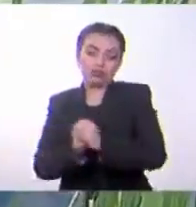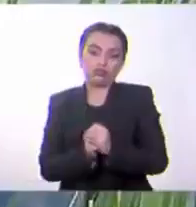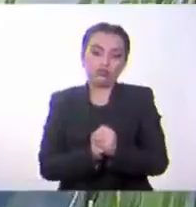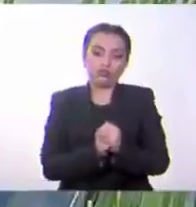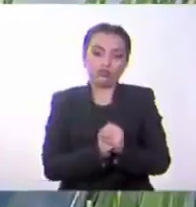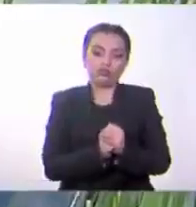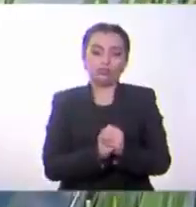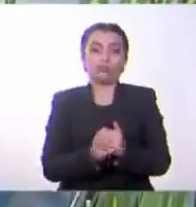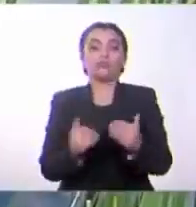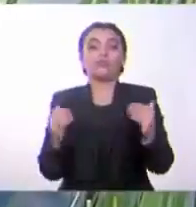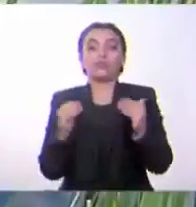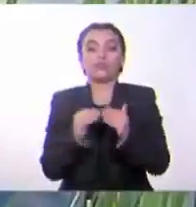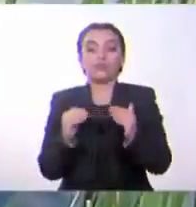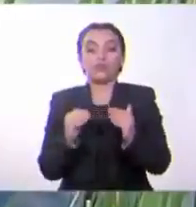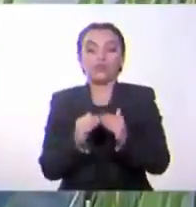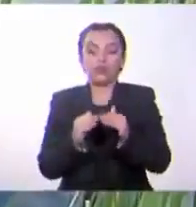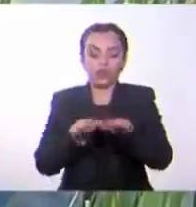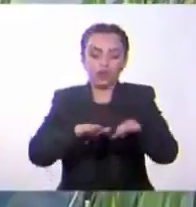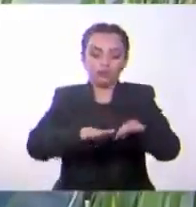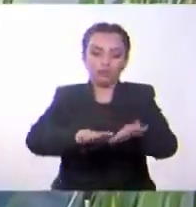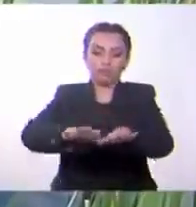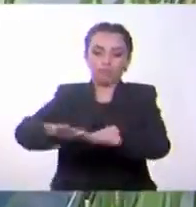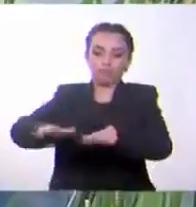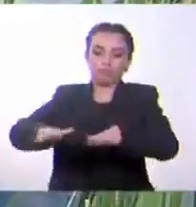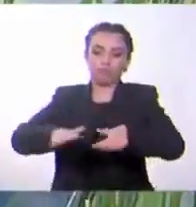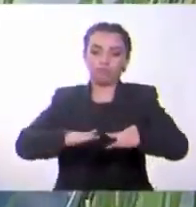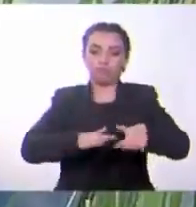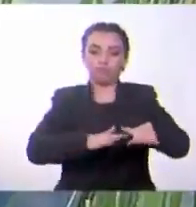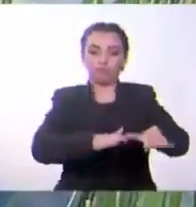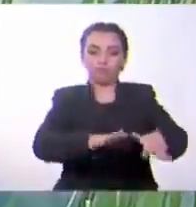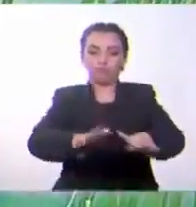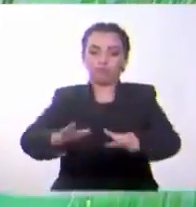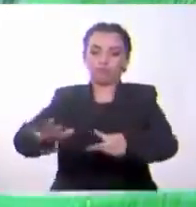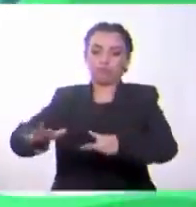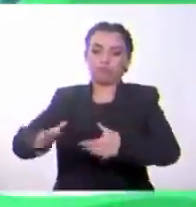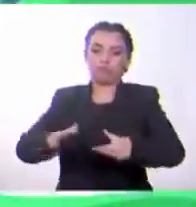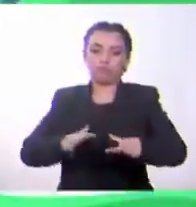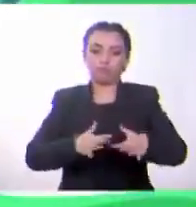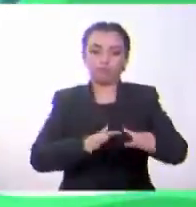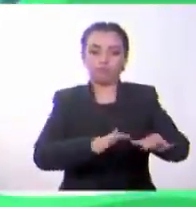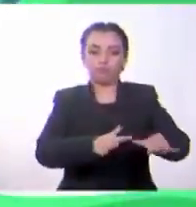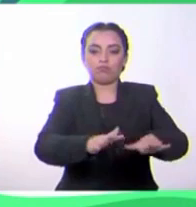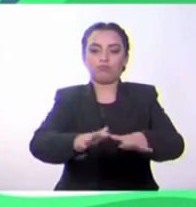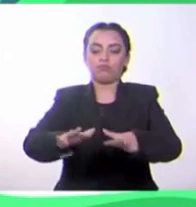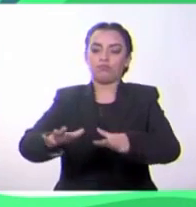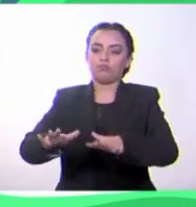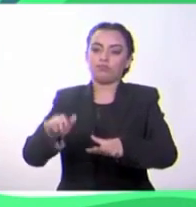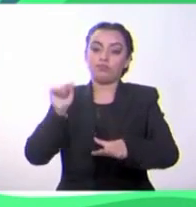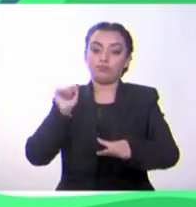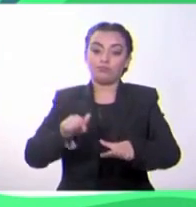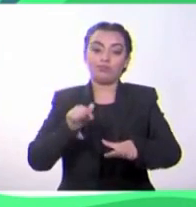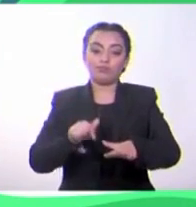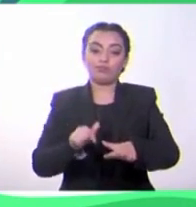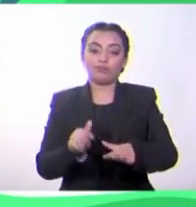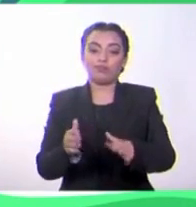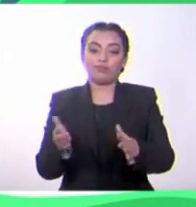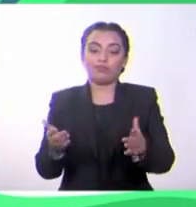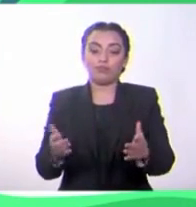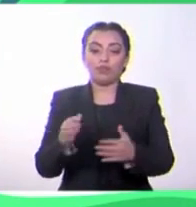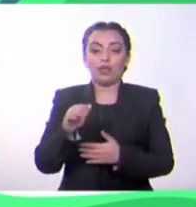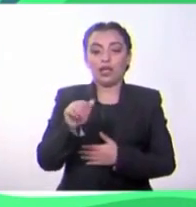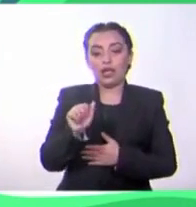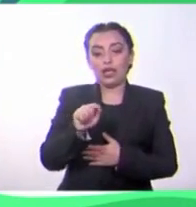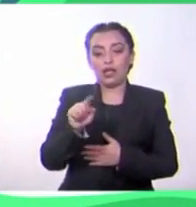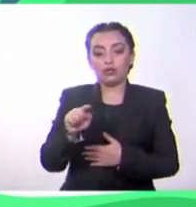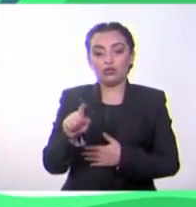a los cuerpos de agua estáticos como lagos y lagunas. Este fenómeno se llama